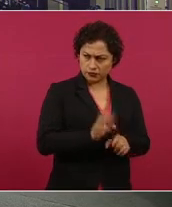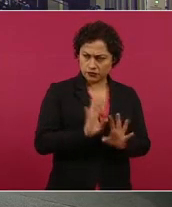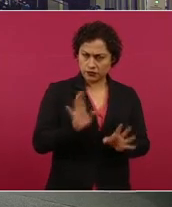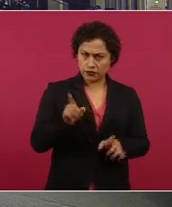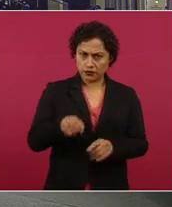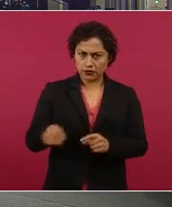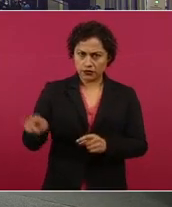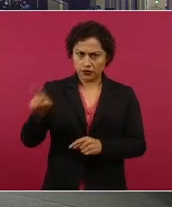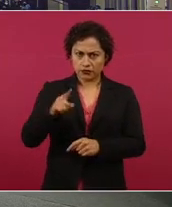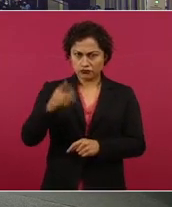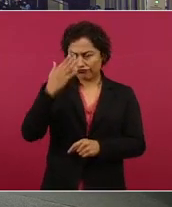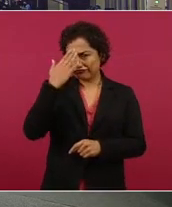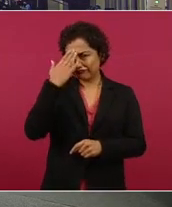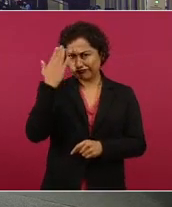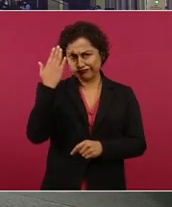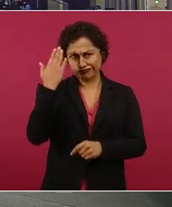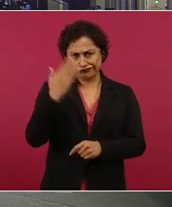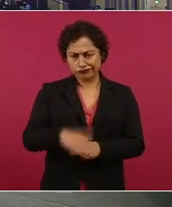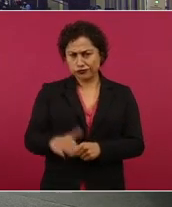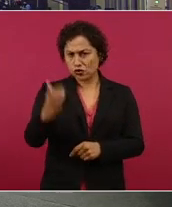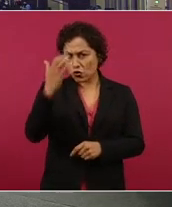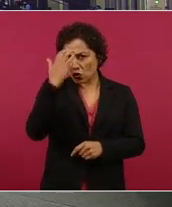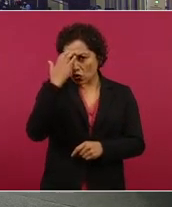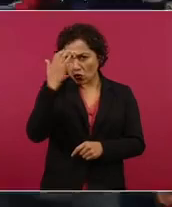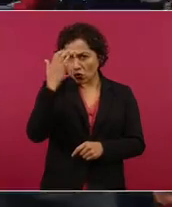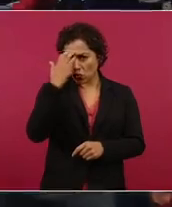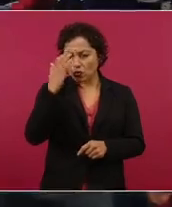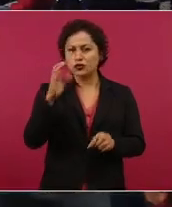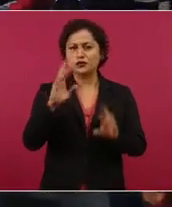Ya todos saben cómo es. ¿Sí?